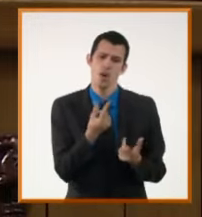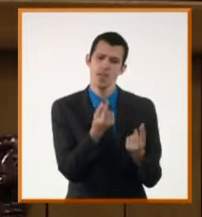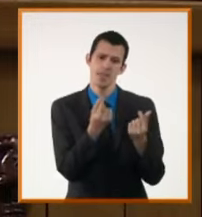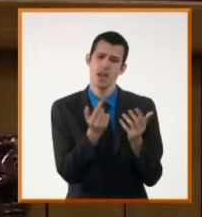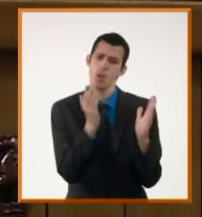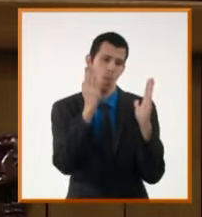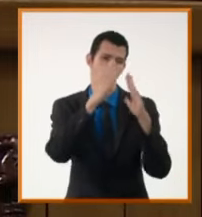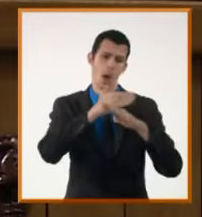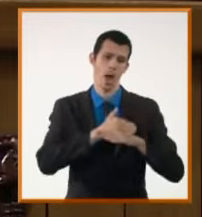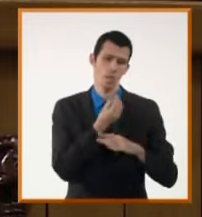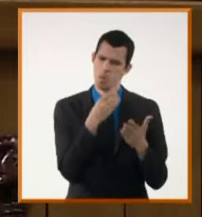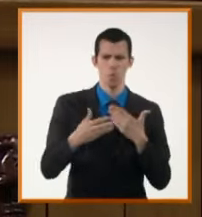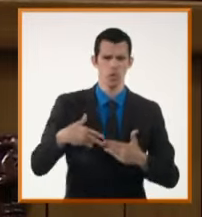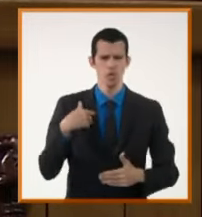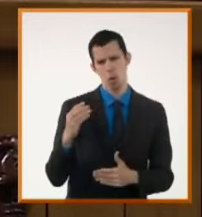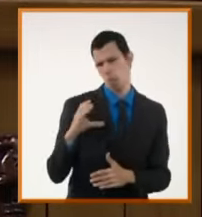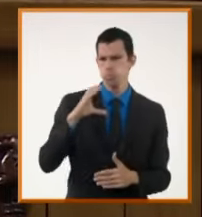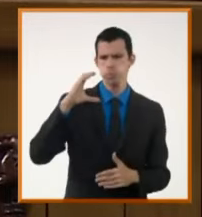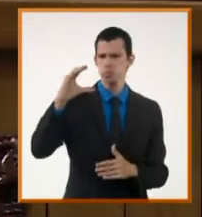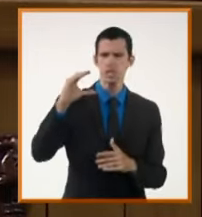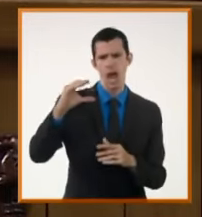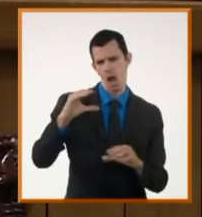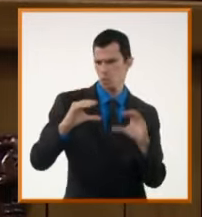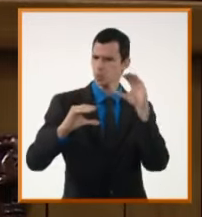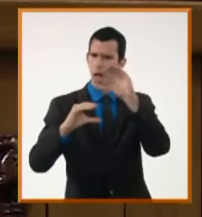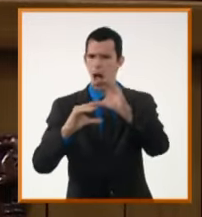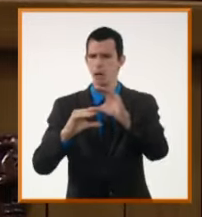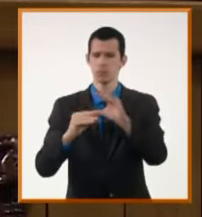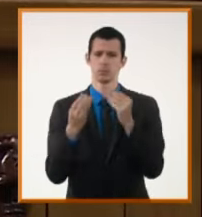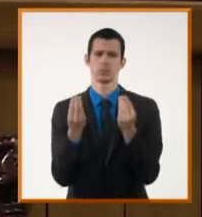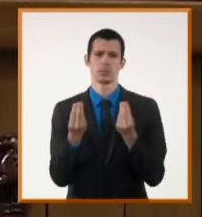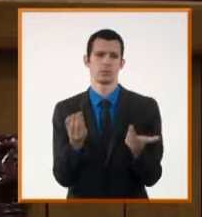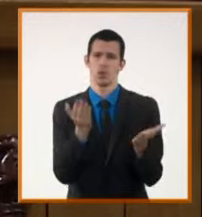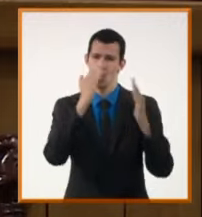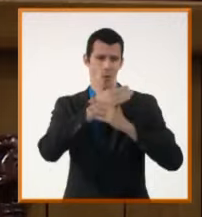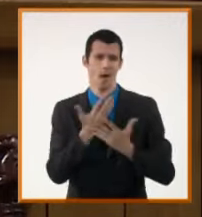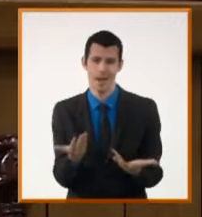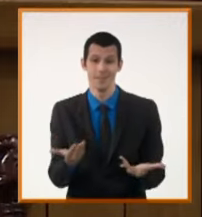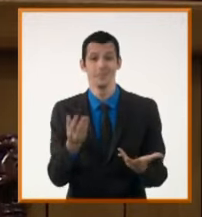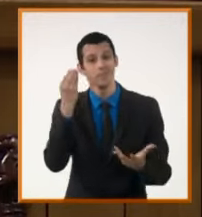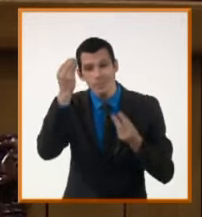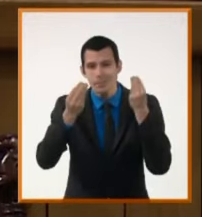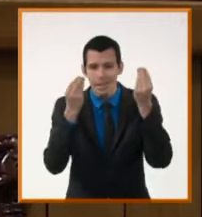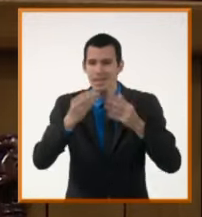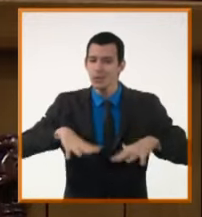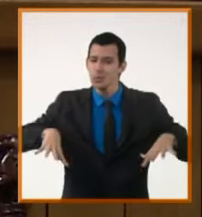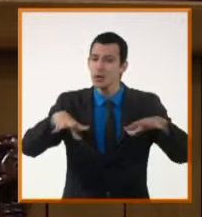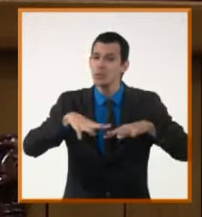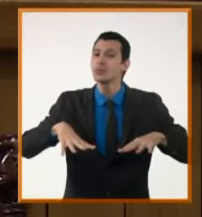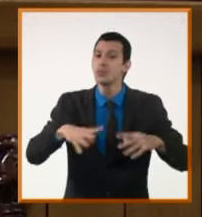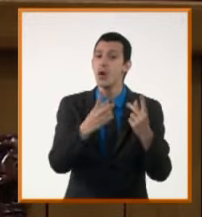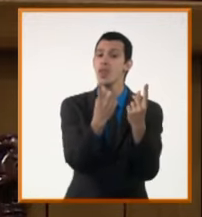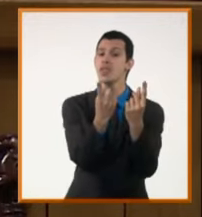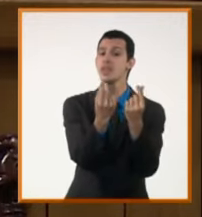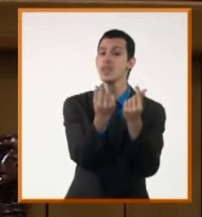pensiones, que será una de las primeras cosas que tendremos que hacer en el momento que nos los permita la situación del presupuesto.